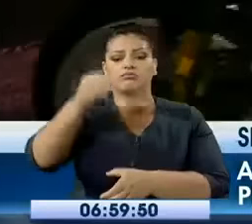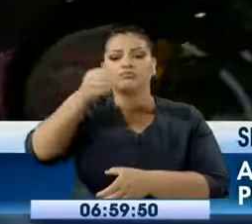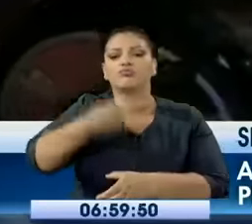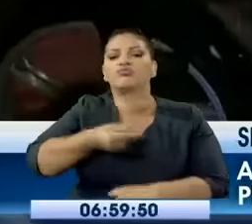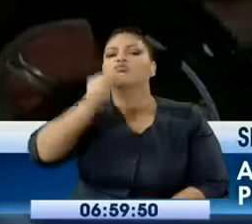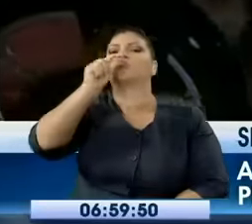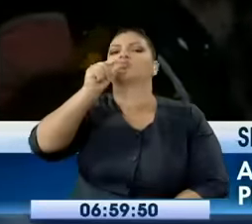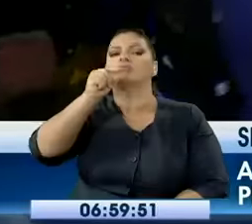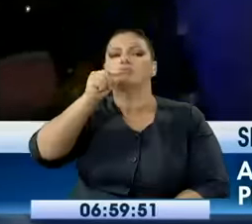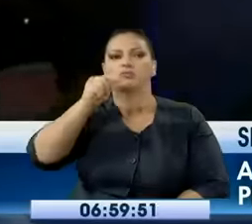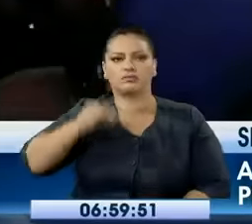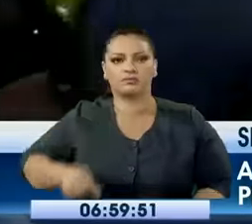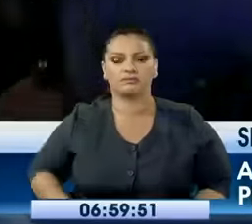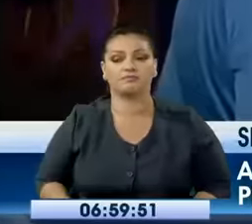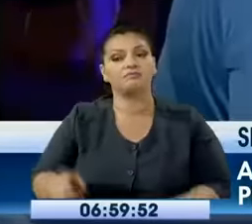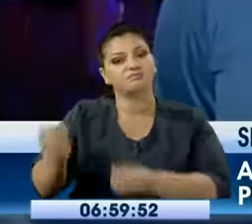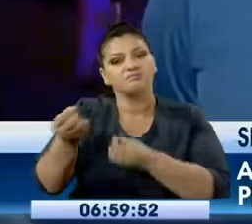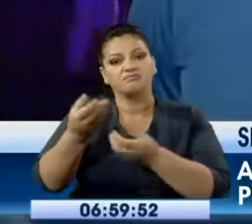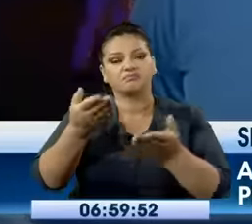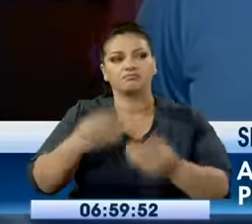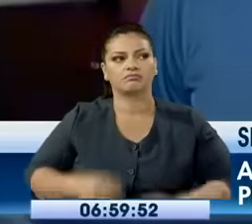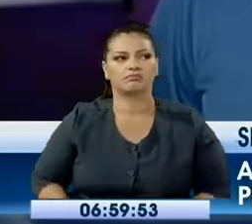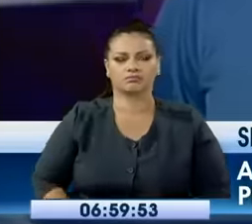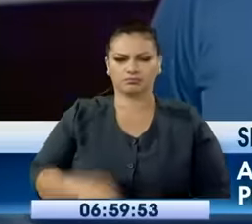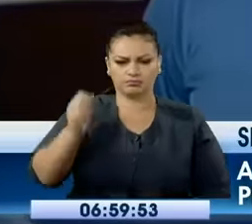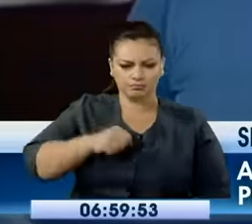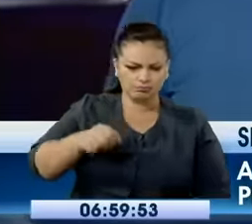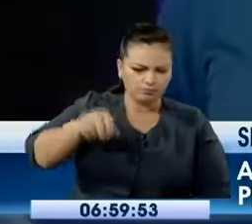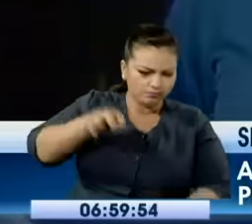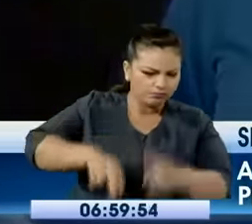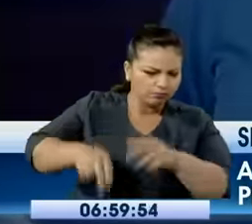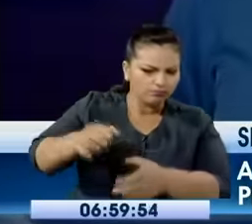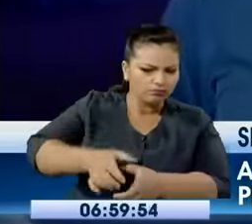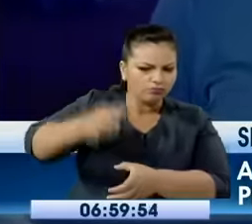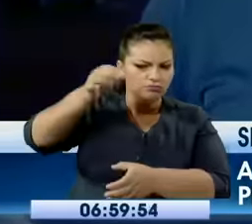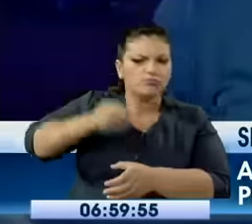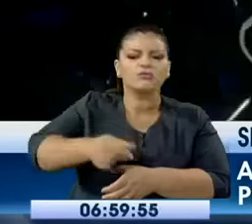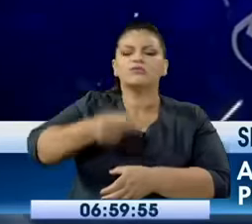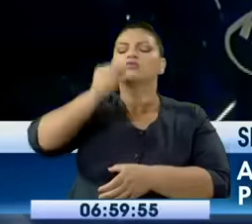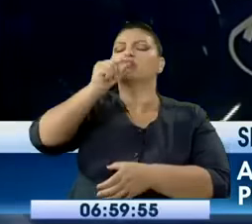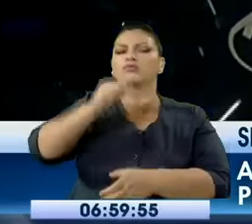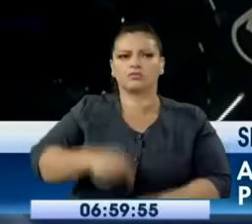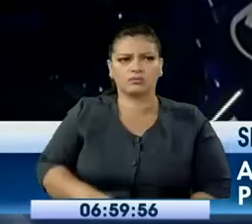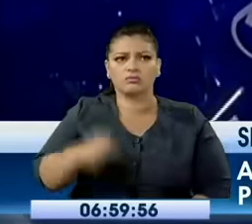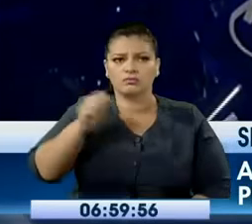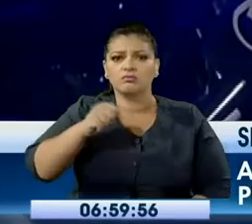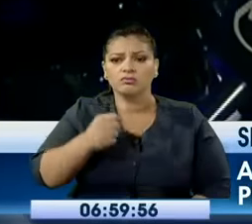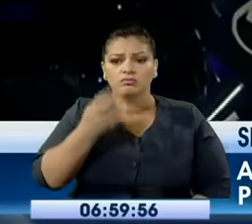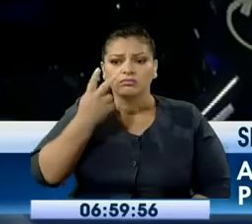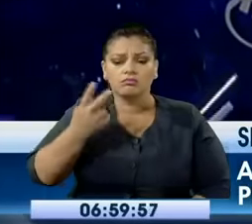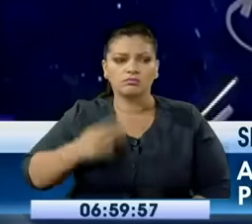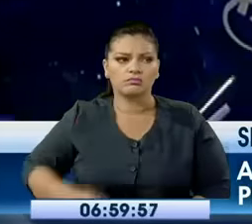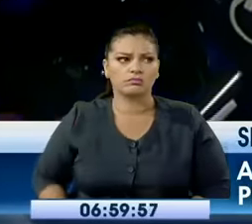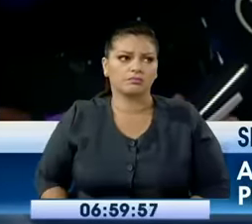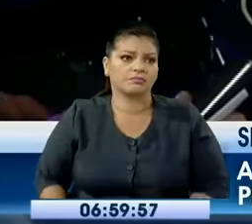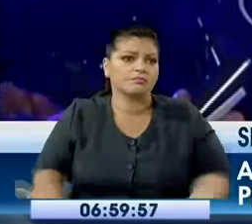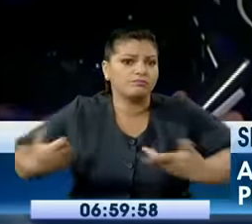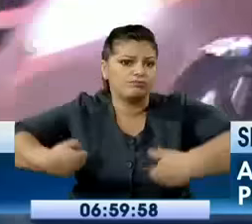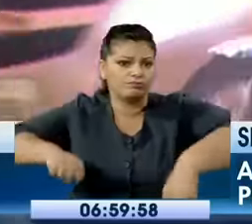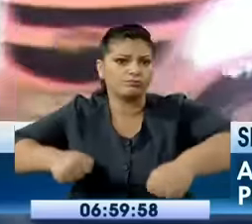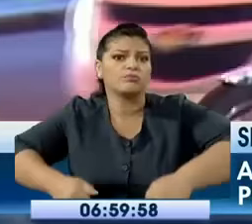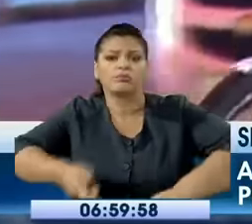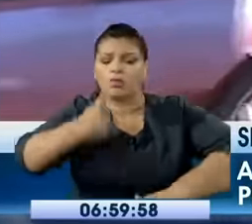ardiente, decían por ahí. Pero sí, una botella parecía de guanchacas. Vendrían borrachos. Cuando van a manejar, no tomen, yo creo,